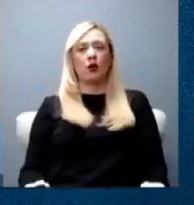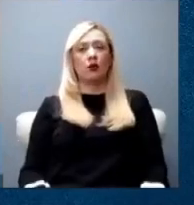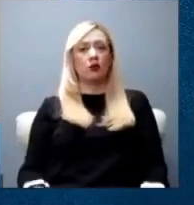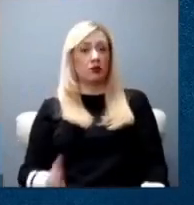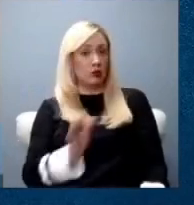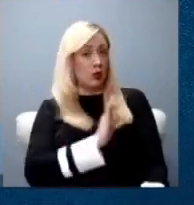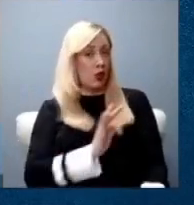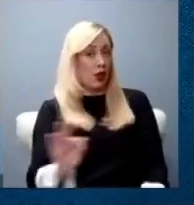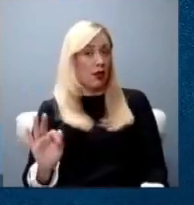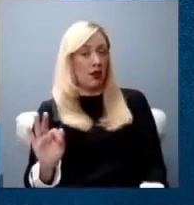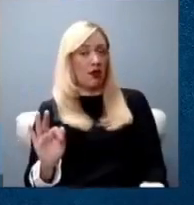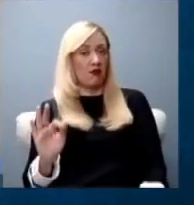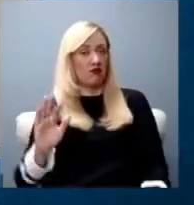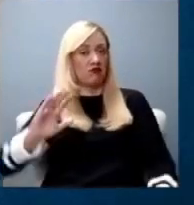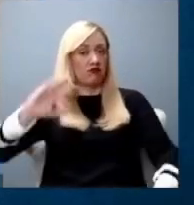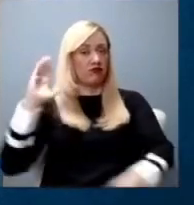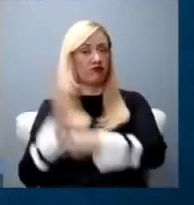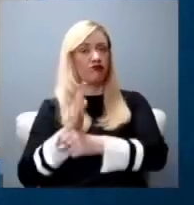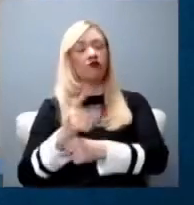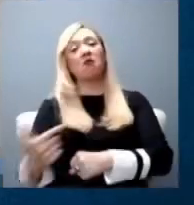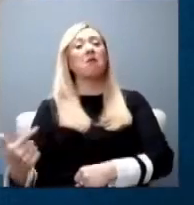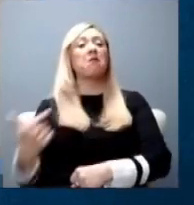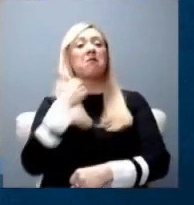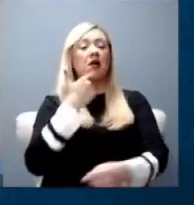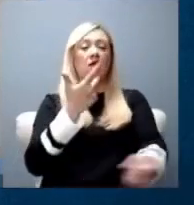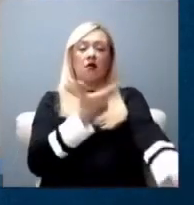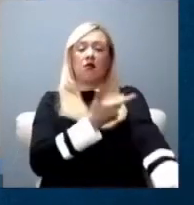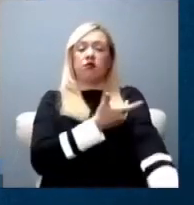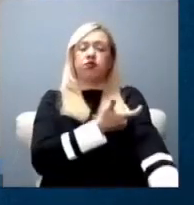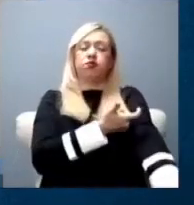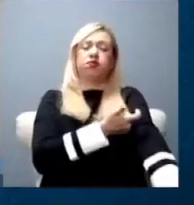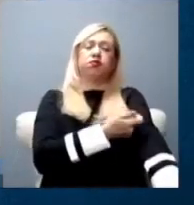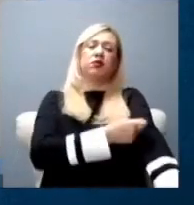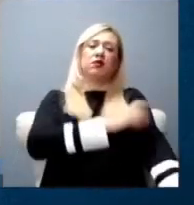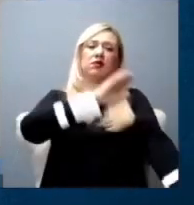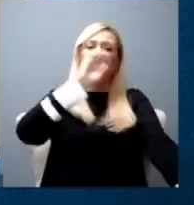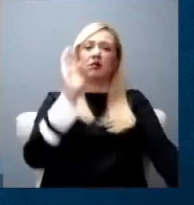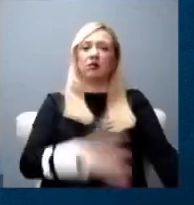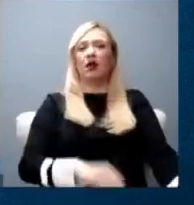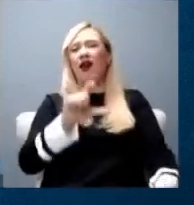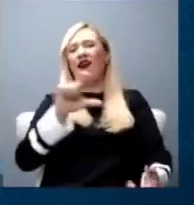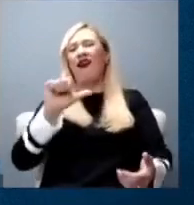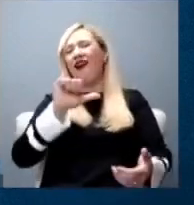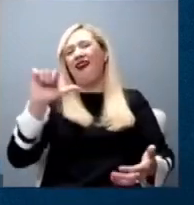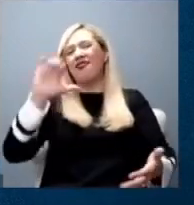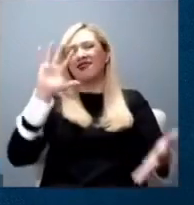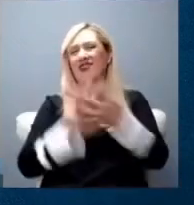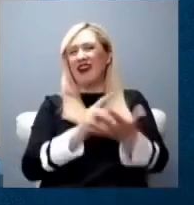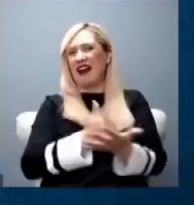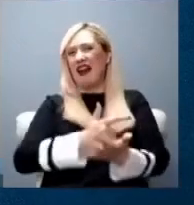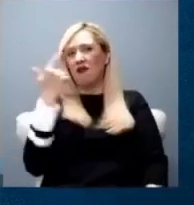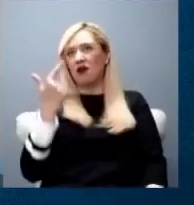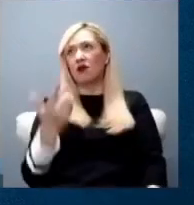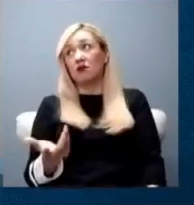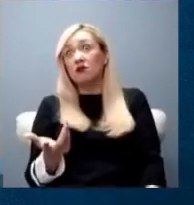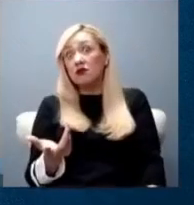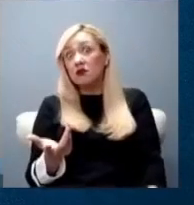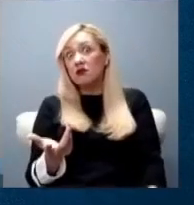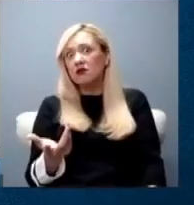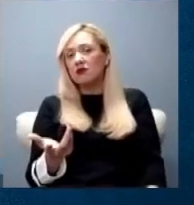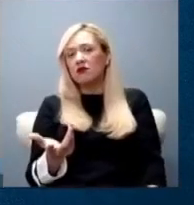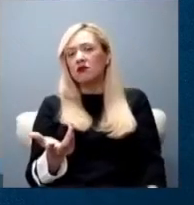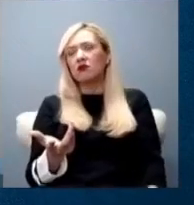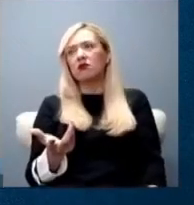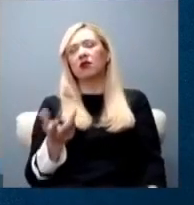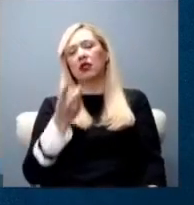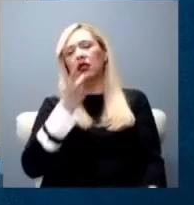instalación de la pena de muerte, ¿no? Es decir, es una función sumamente significativa. Y por el otro lado tenemos el sistema de casos, ¿no? Marcia ya